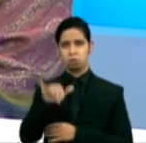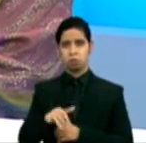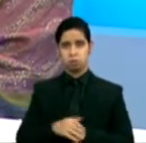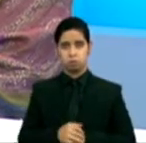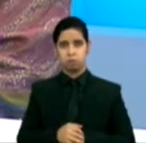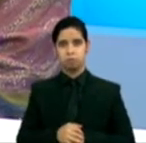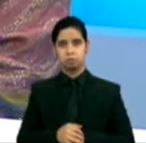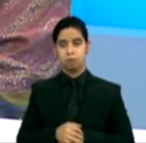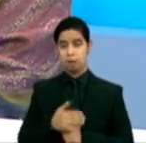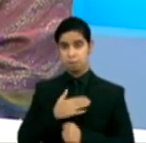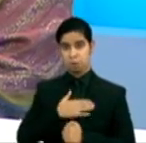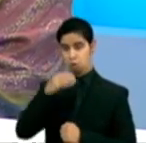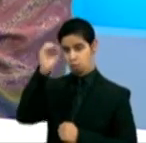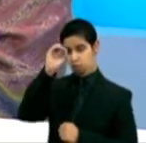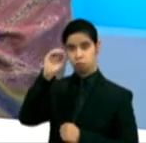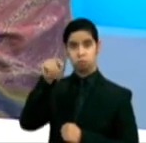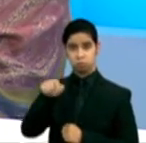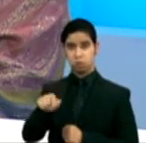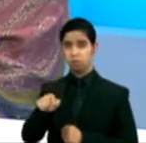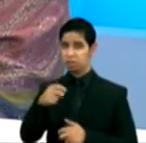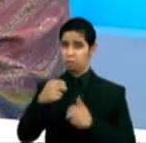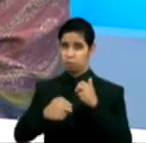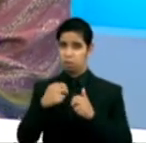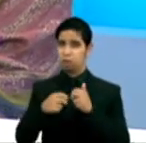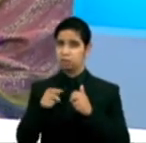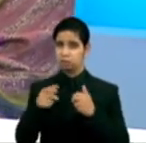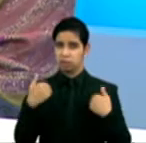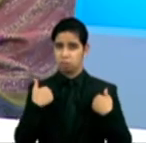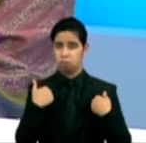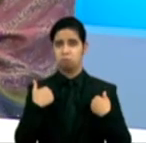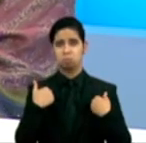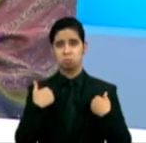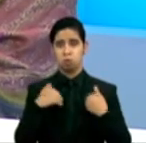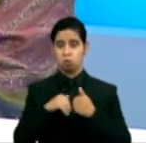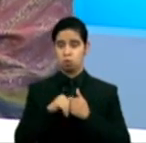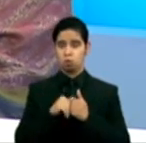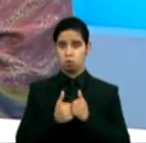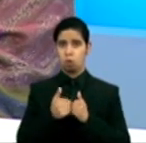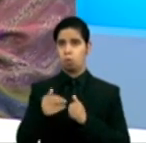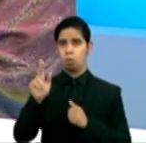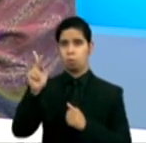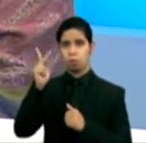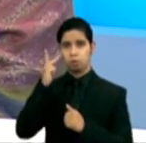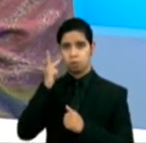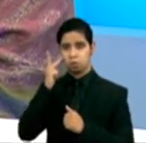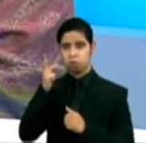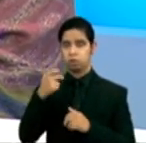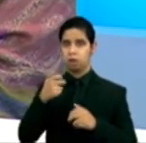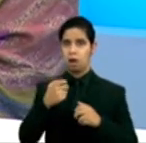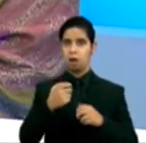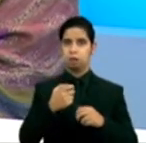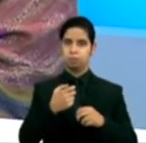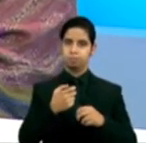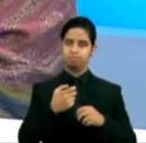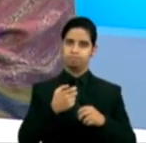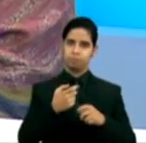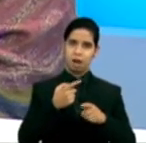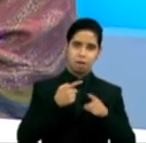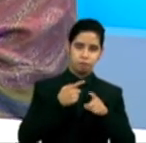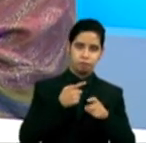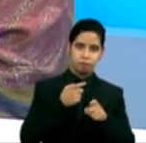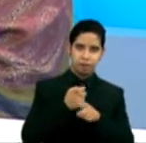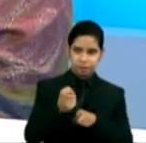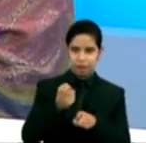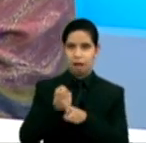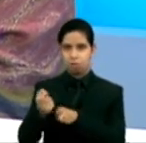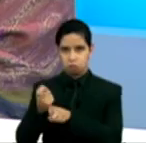ahí está, en mi opinión, uno de los problemas que estamos enfrentando, y es cómo lo político está minando las decisiones gubernamentales y de la